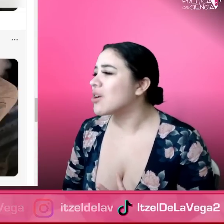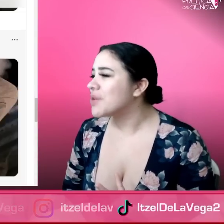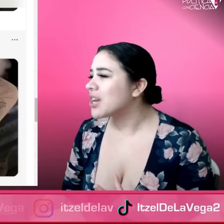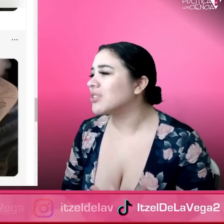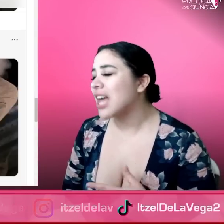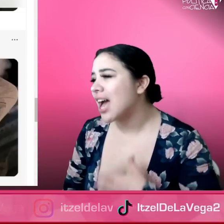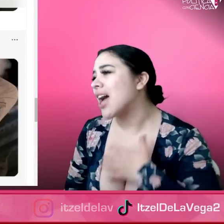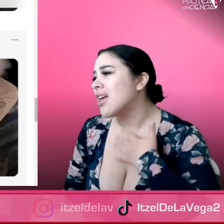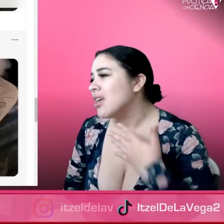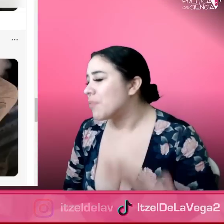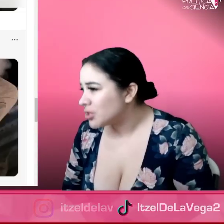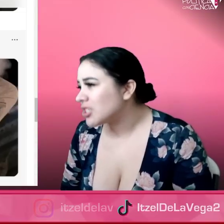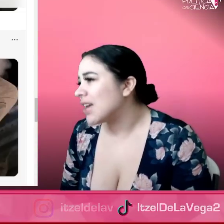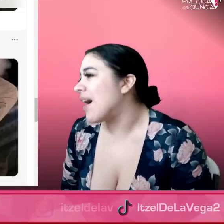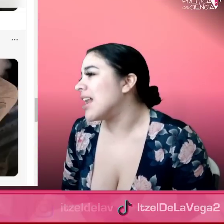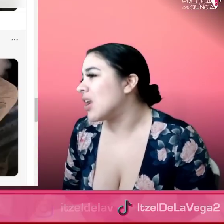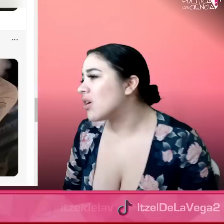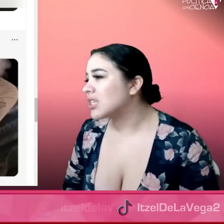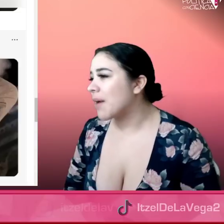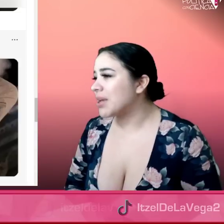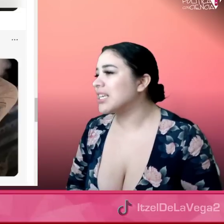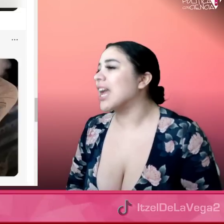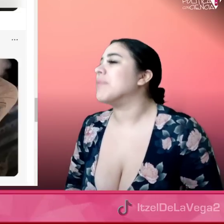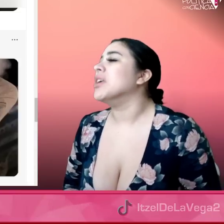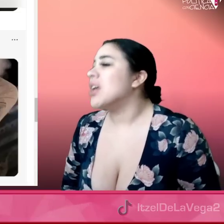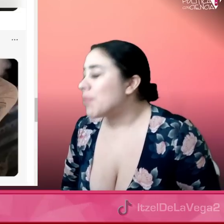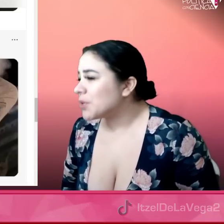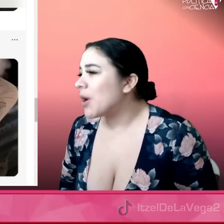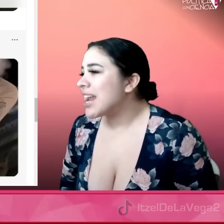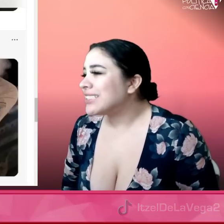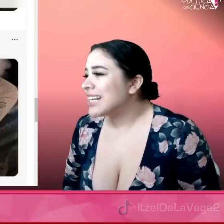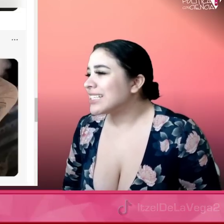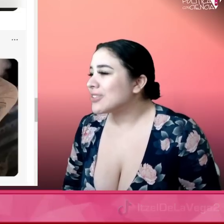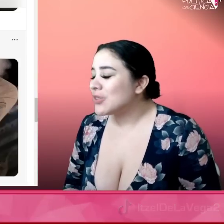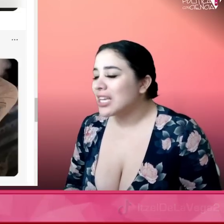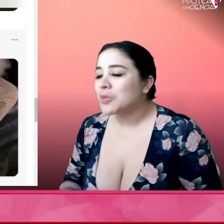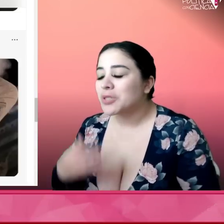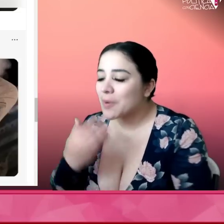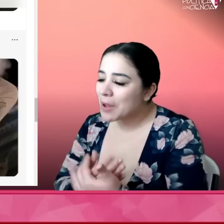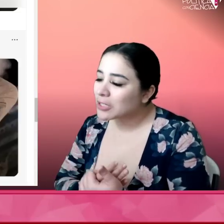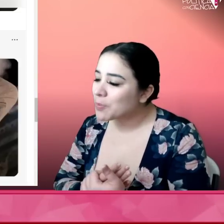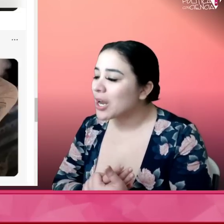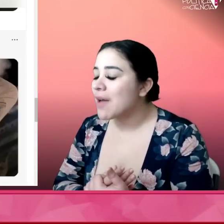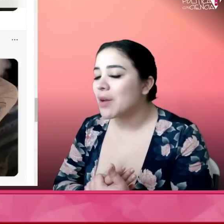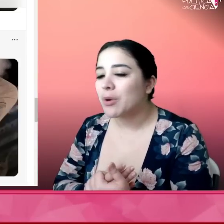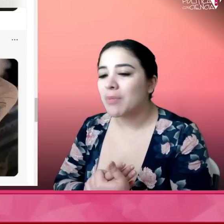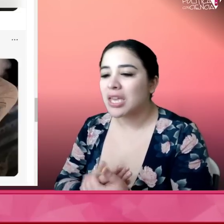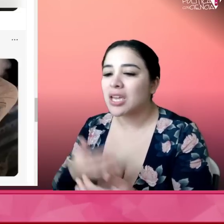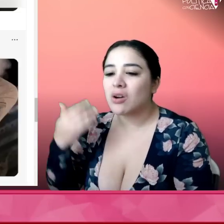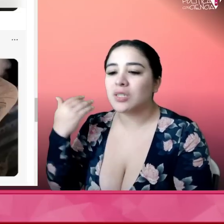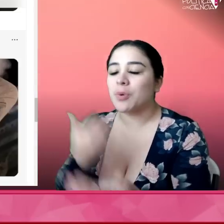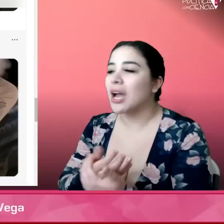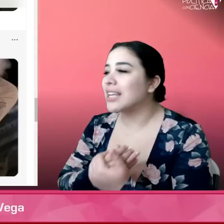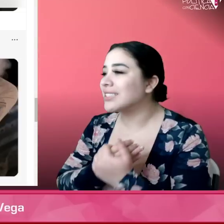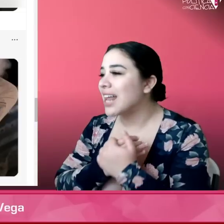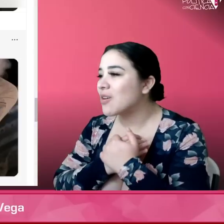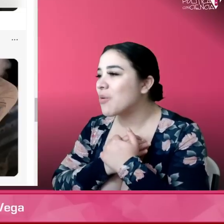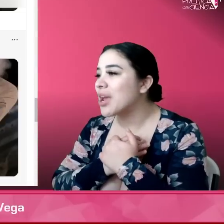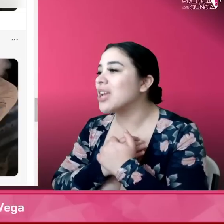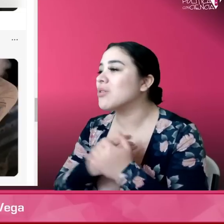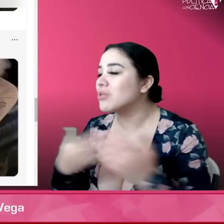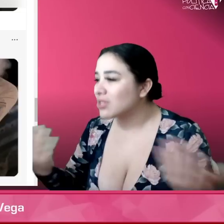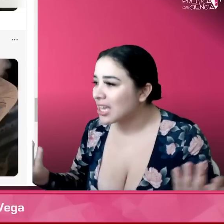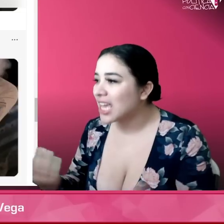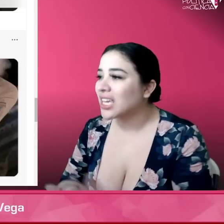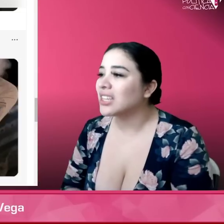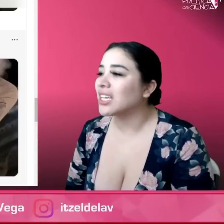tirarnos tierra al gobierno o sea pues no se vale No o sea en vez de que pues se pongan a hacer pues mejor se pongan a ver por México que se pongan a hacer